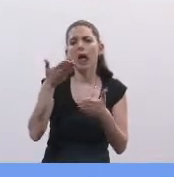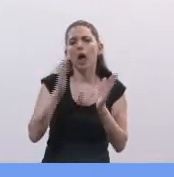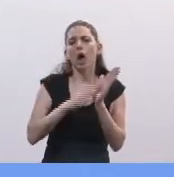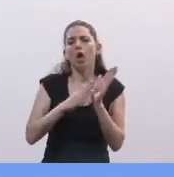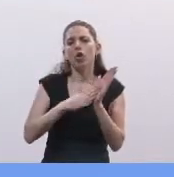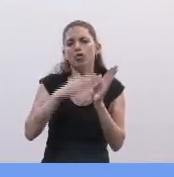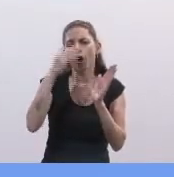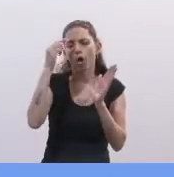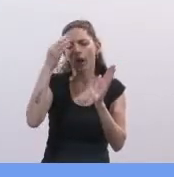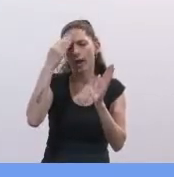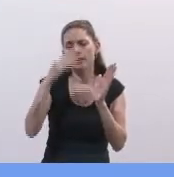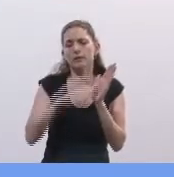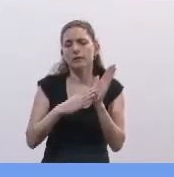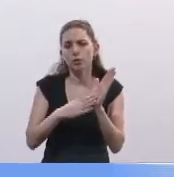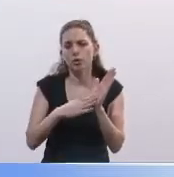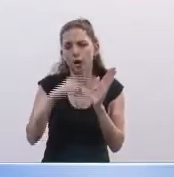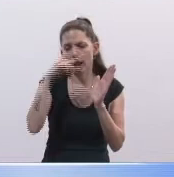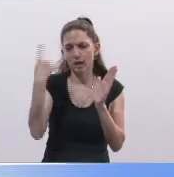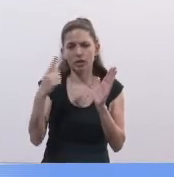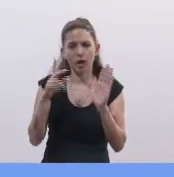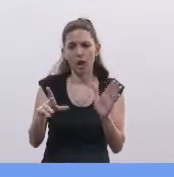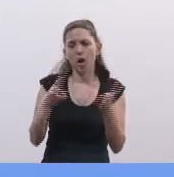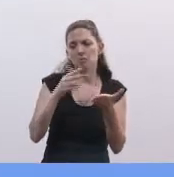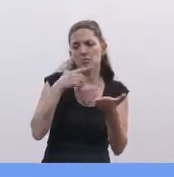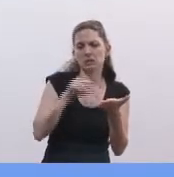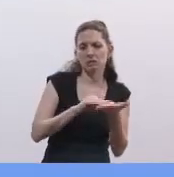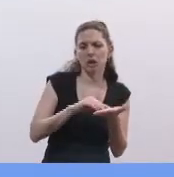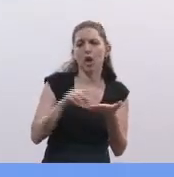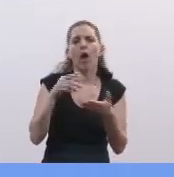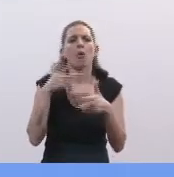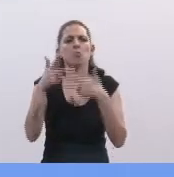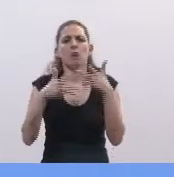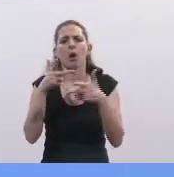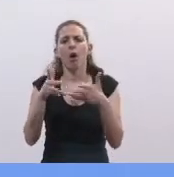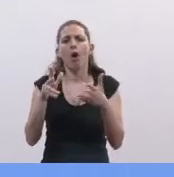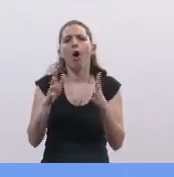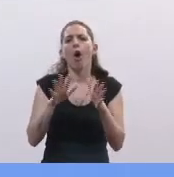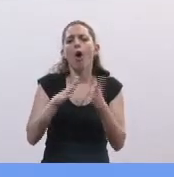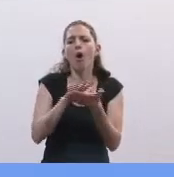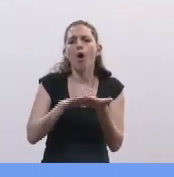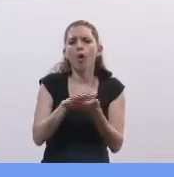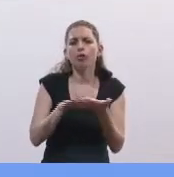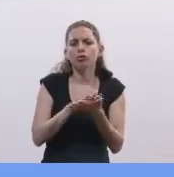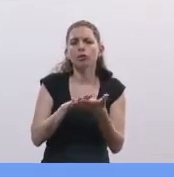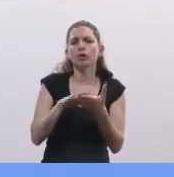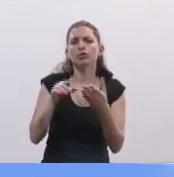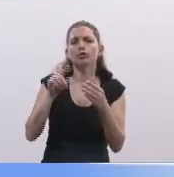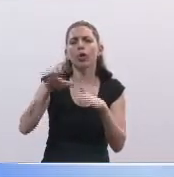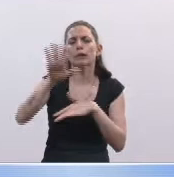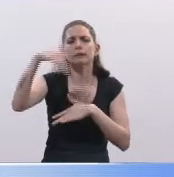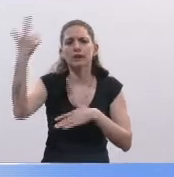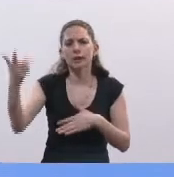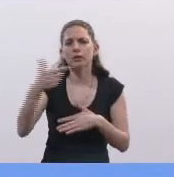porque ya hay senadoras y senadores que profundizaron brillantemente. No voy a hablar del contexto internacional porque hay senadoras y senadores que